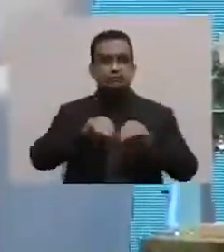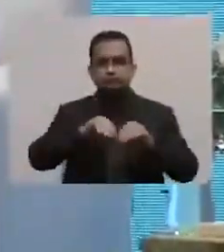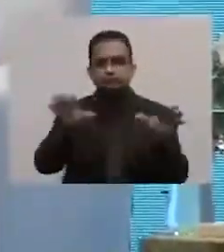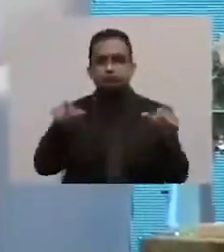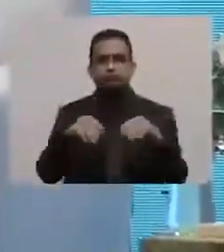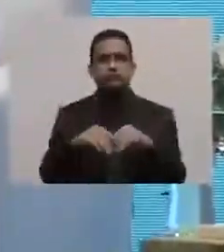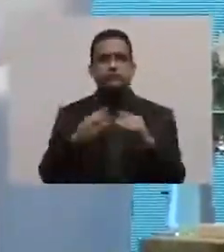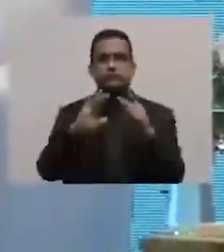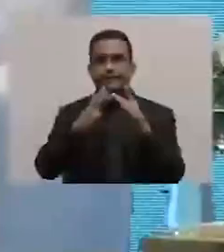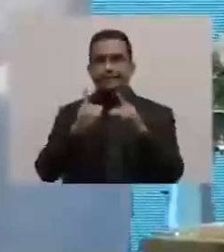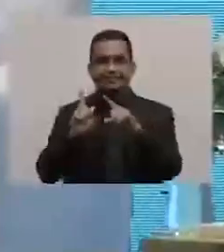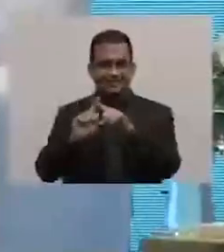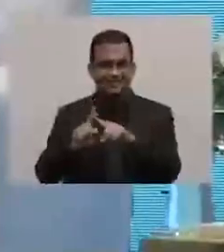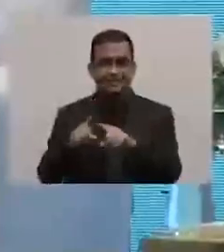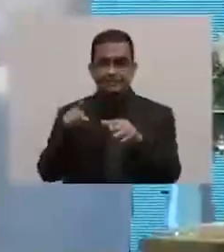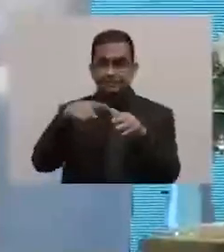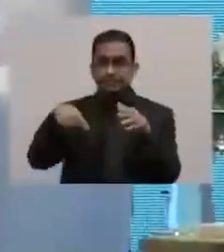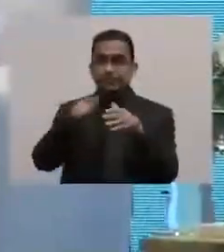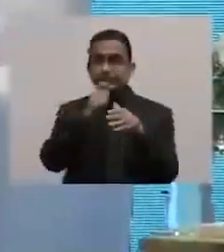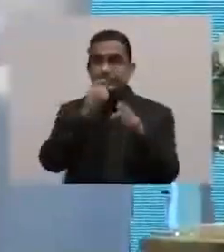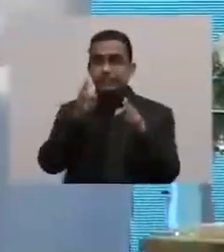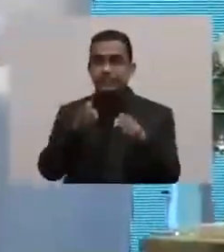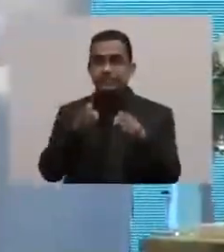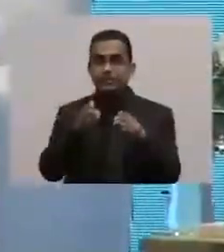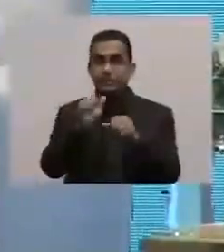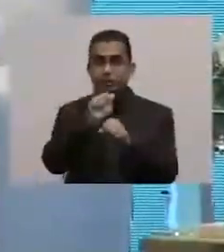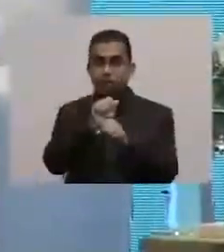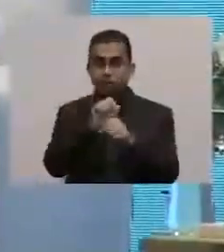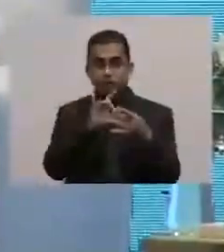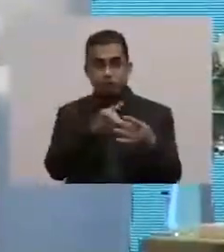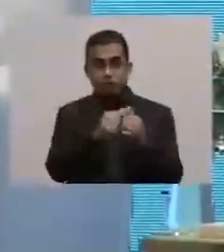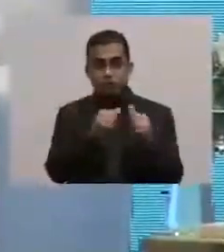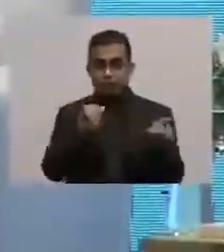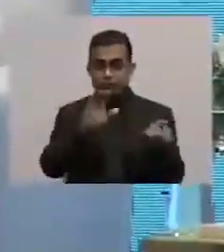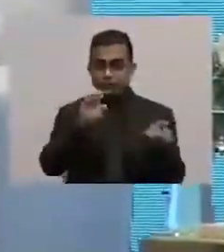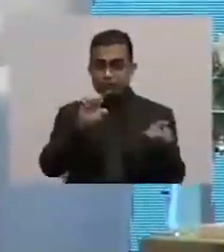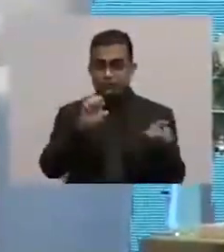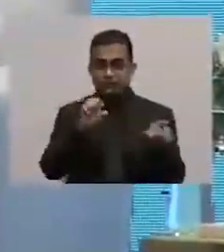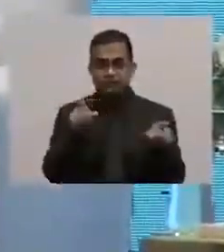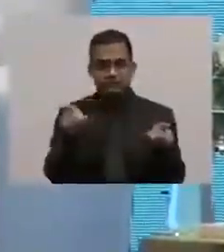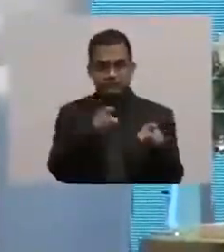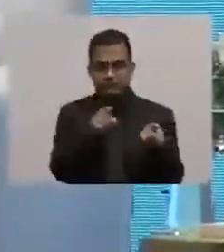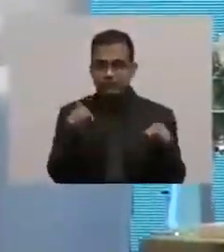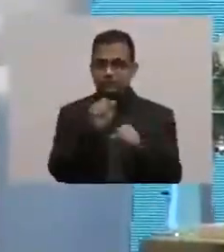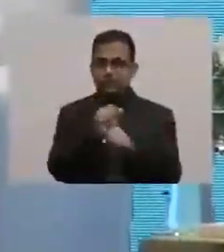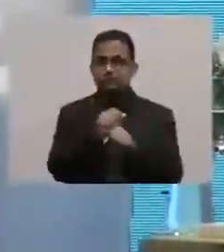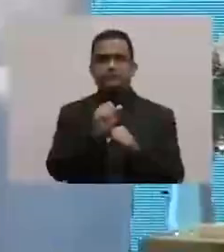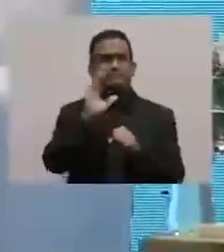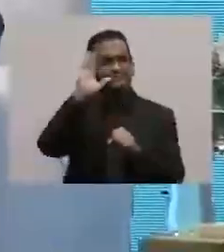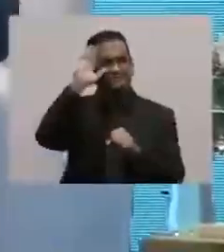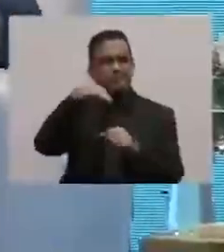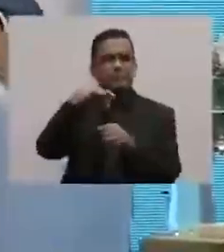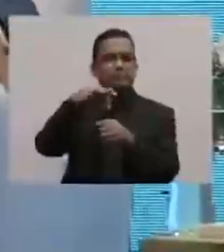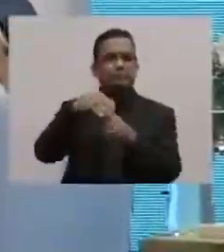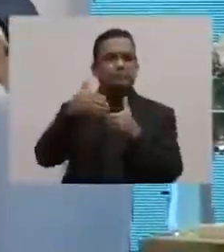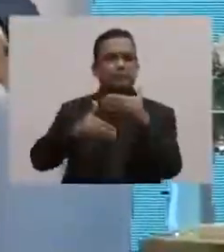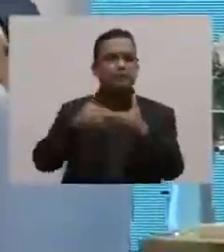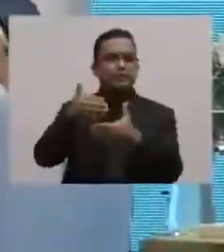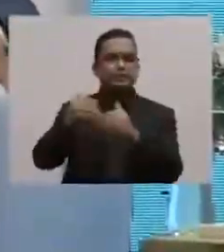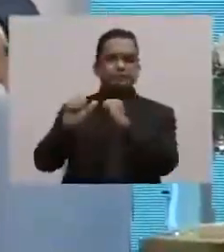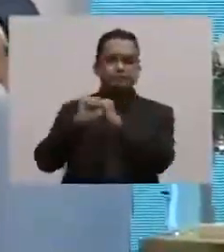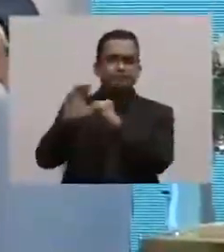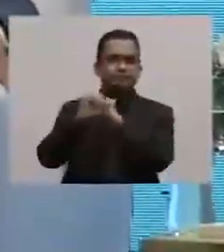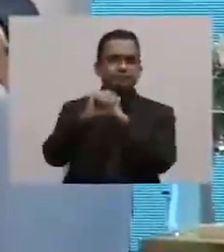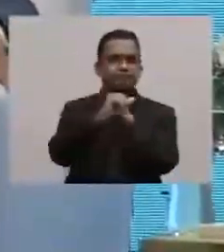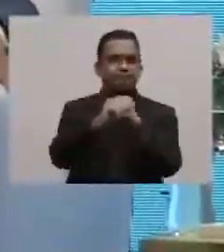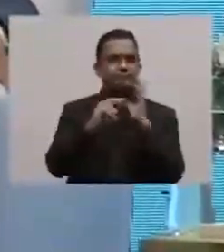Junta Central Electoral, cuya labor es precisamente garantizar procesos eleccionarios democráticos. Y